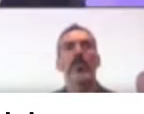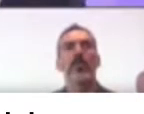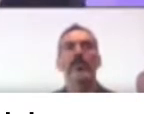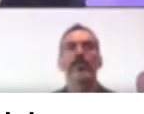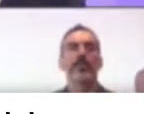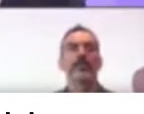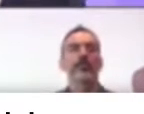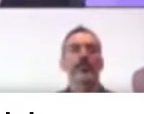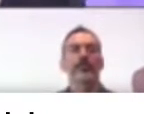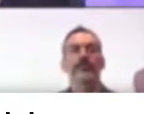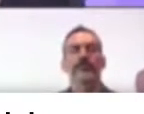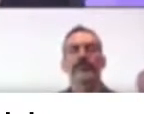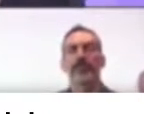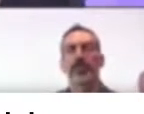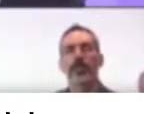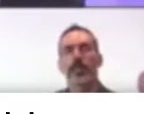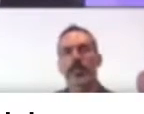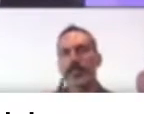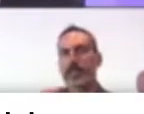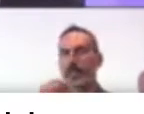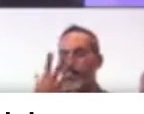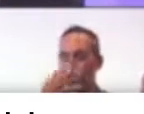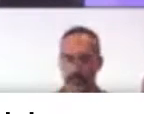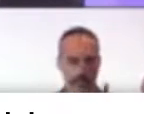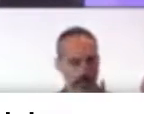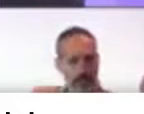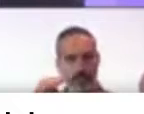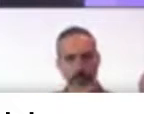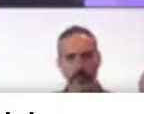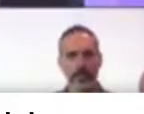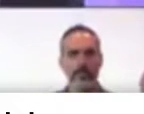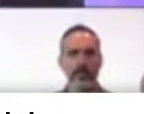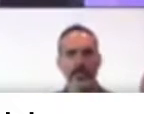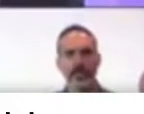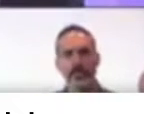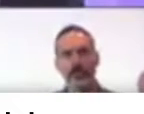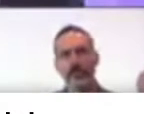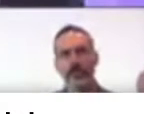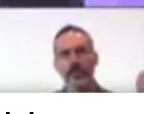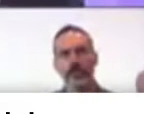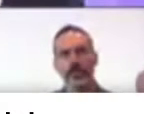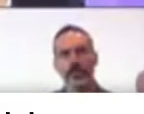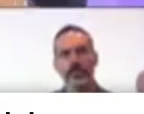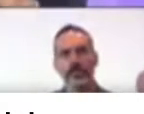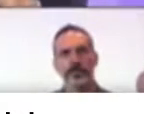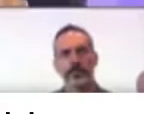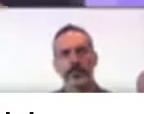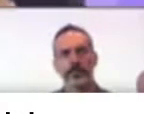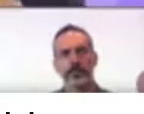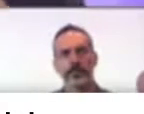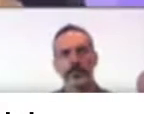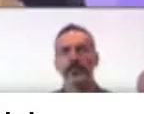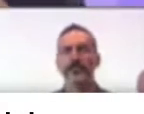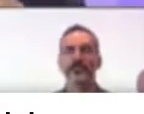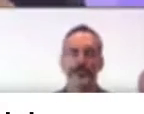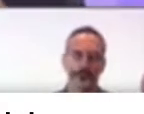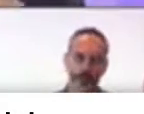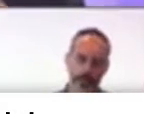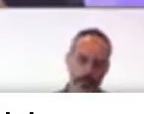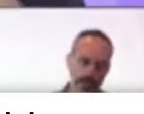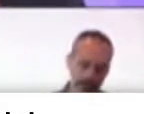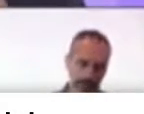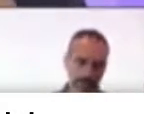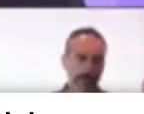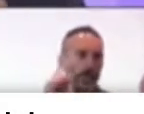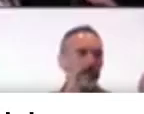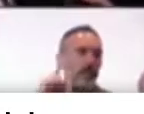bolsa de 75 millones de pesos que va a generar miles de empleos con el apoyo también de las